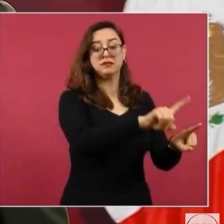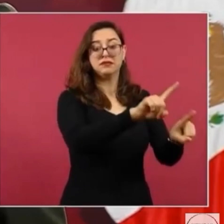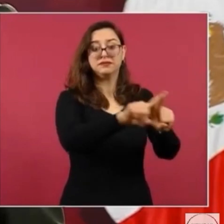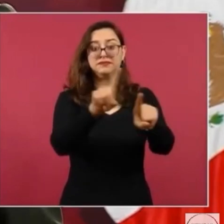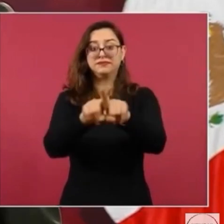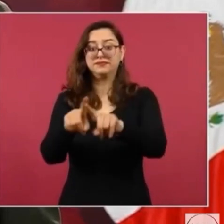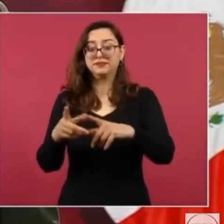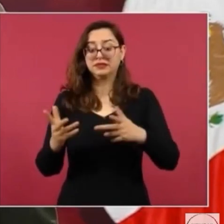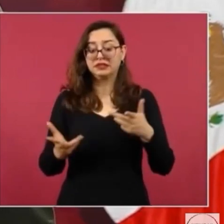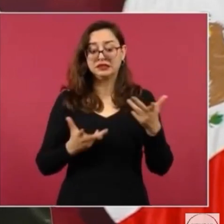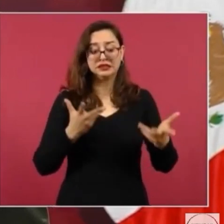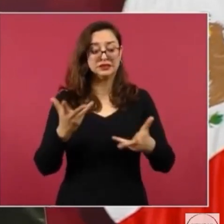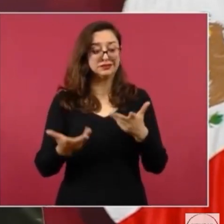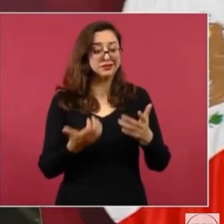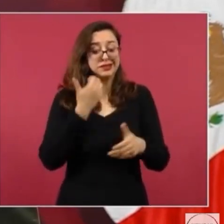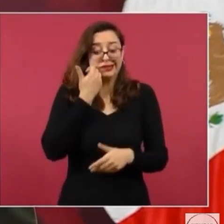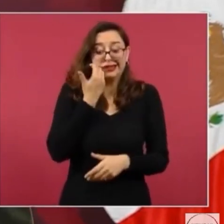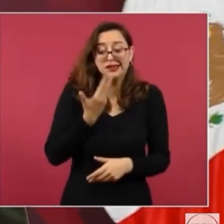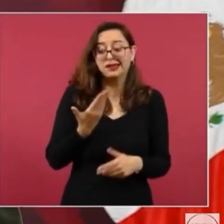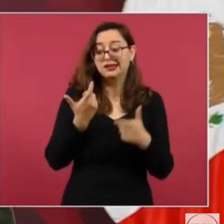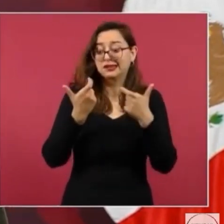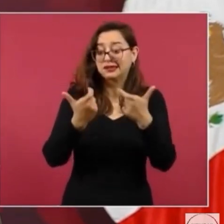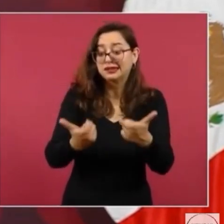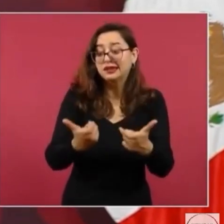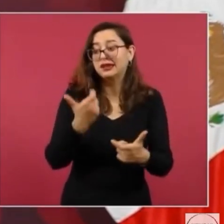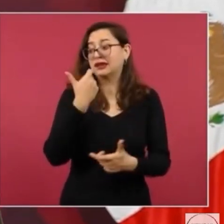tienen que hacer cosas